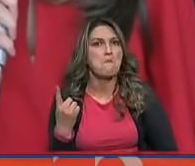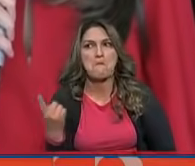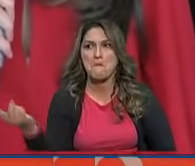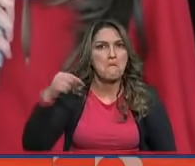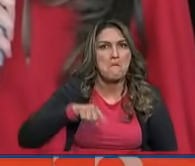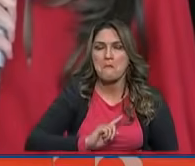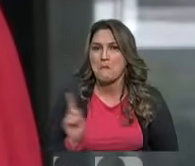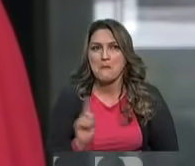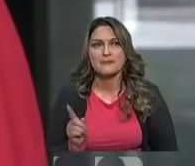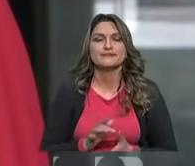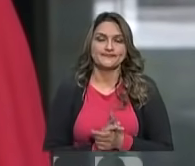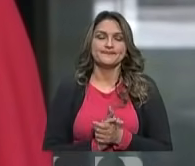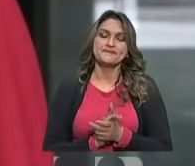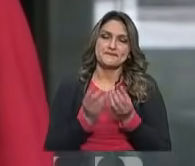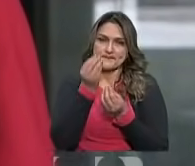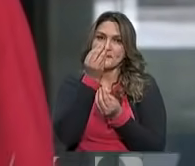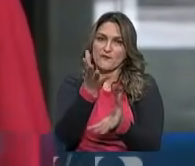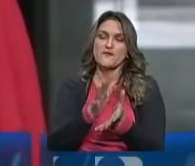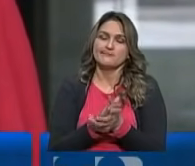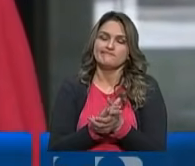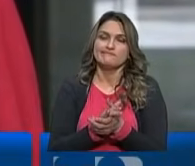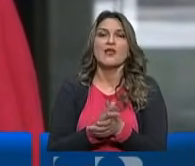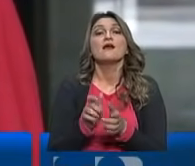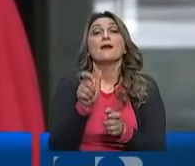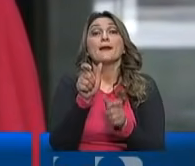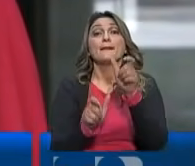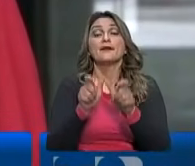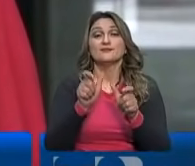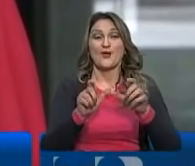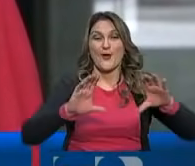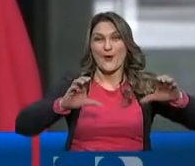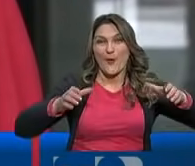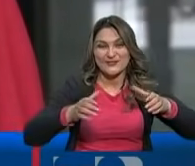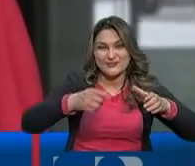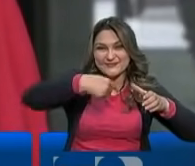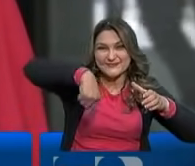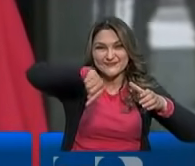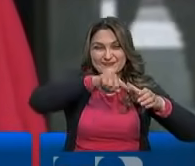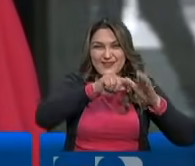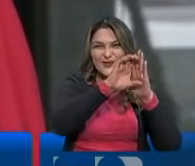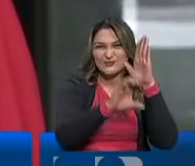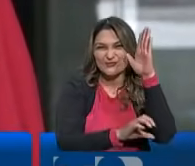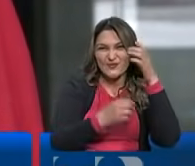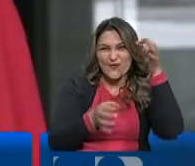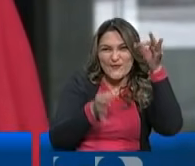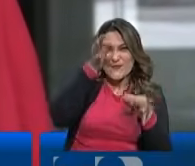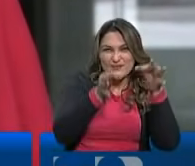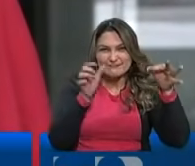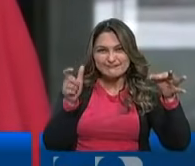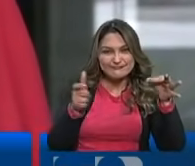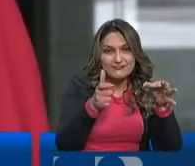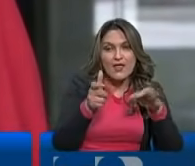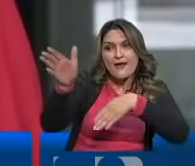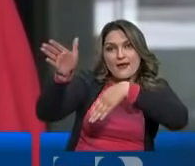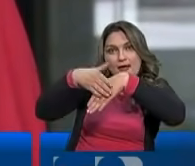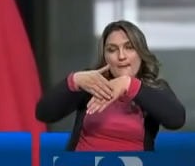Gracias, ¿cómo están? Muy buenas tardes. Así es, 7 personas iba a recibir la Comisión de Garantías Constitucionales, sin embargo, ninguna de las